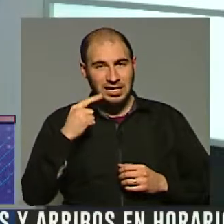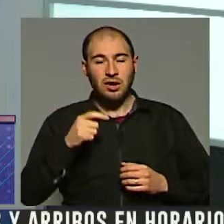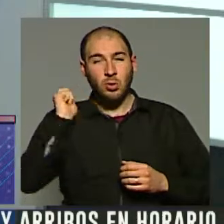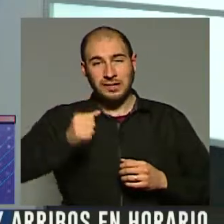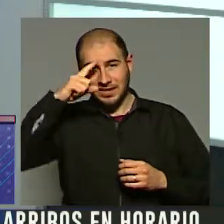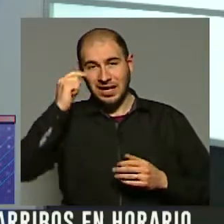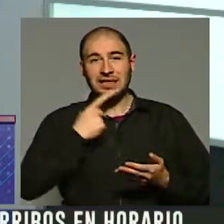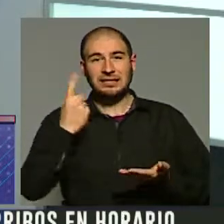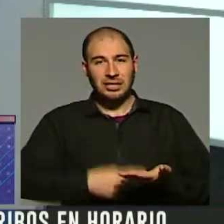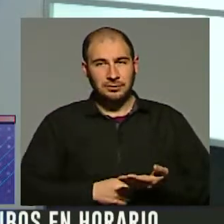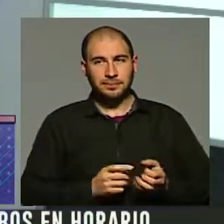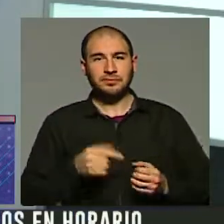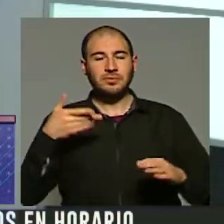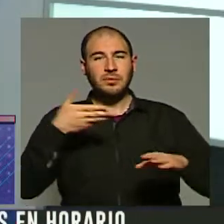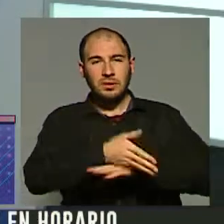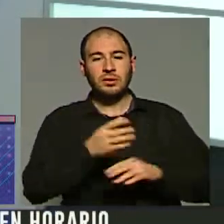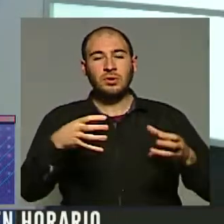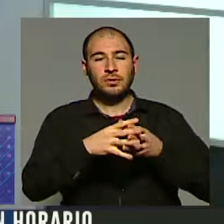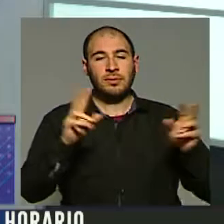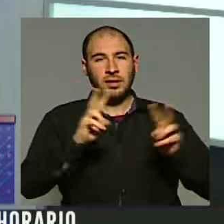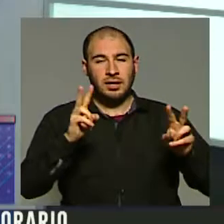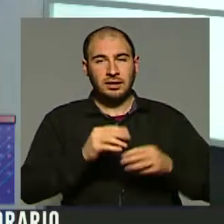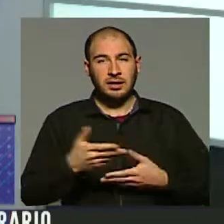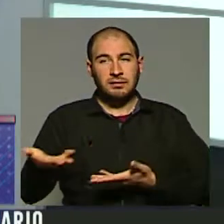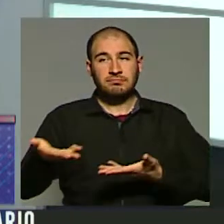la determinación de intervenir el Partido Justicialista,